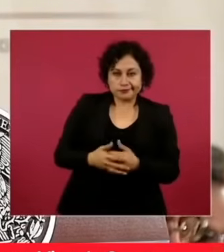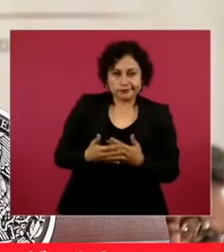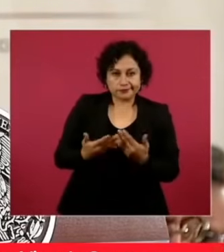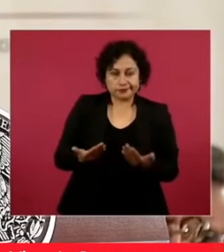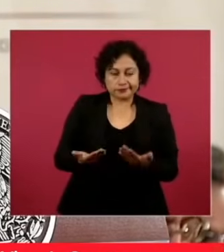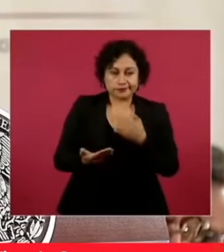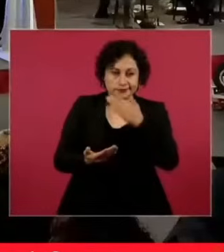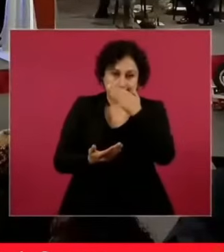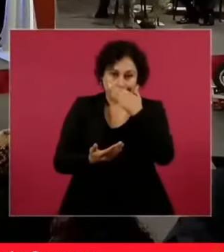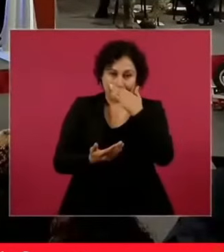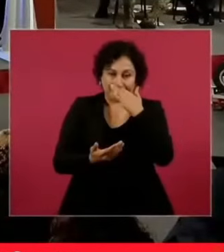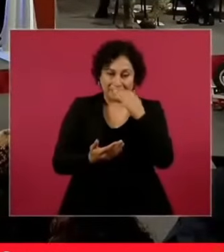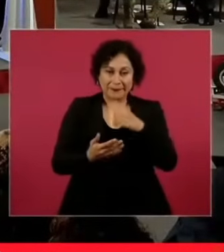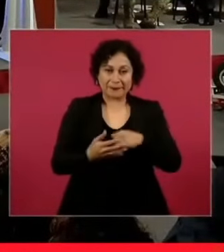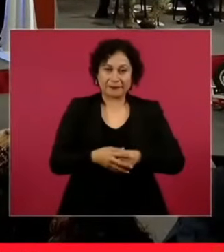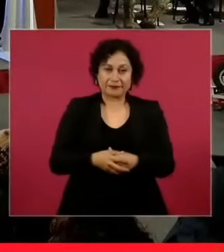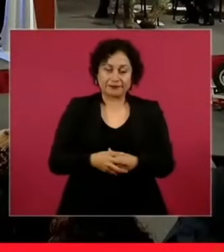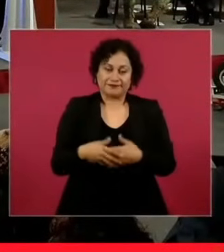O sea, ¿qué